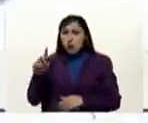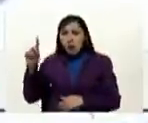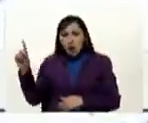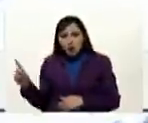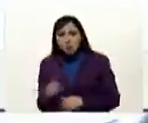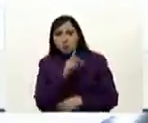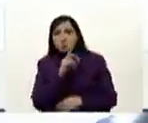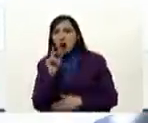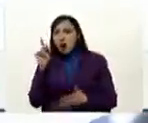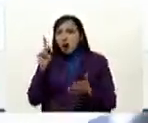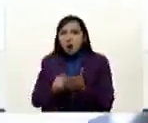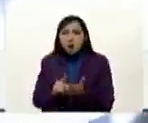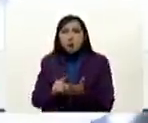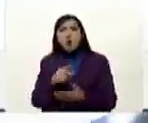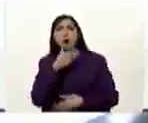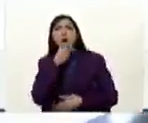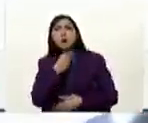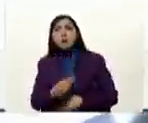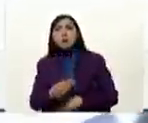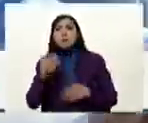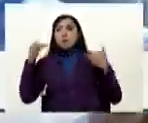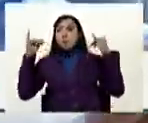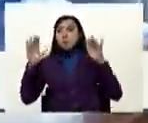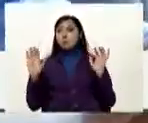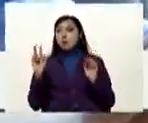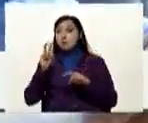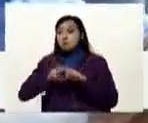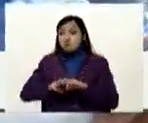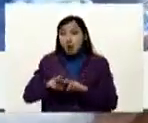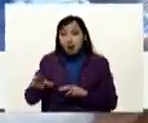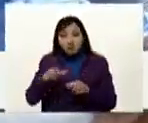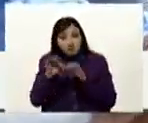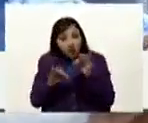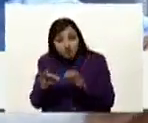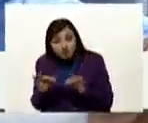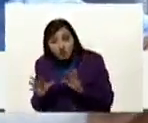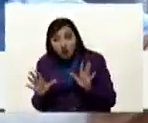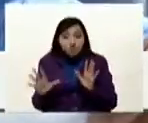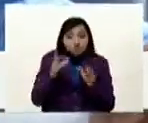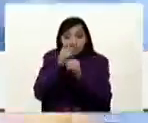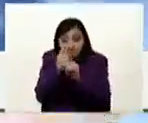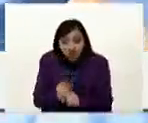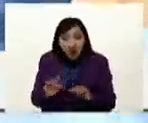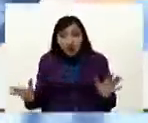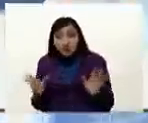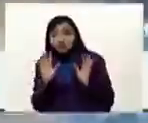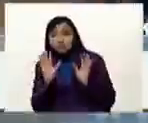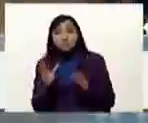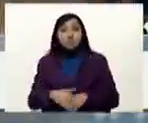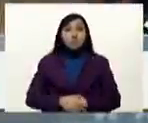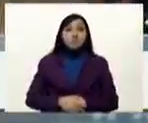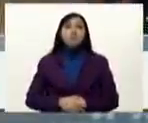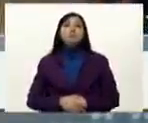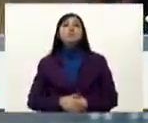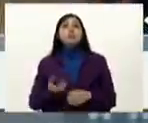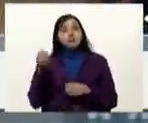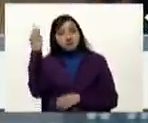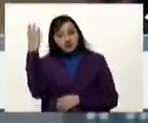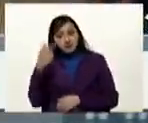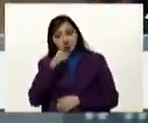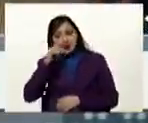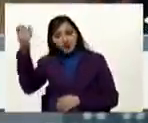mi presidente, y que bueno, lo vemos ahí sentado y nos acuerdan las hallacas, que ya vienen las hallacas, mi presidente. Adelante,